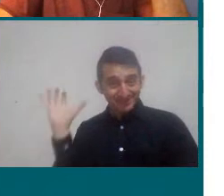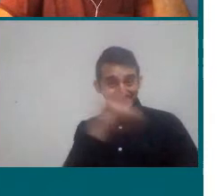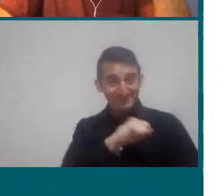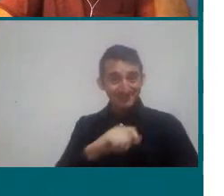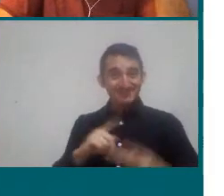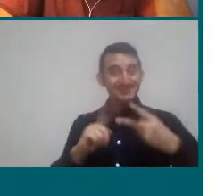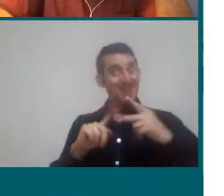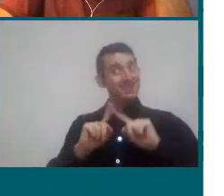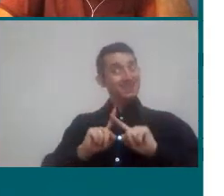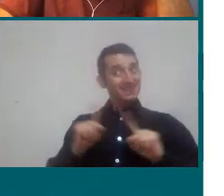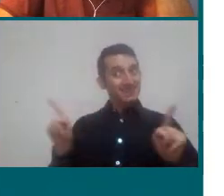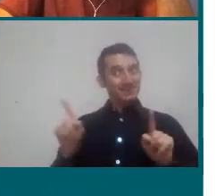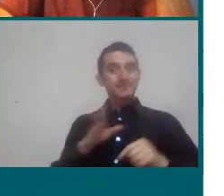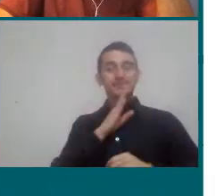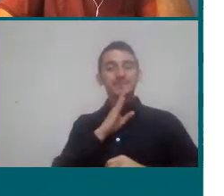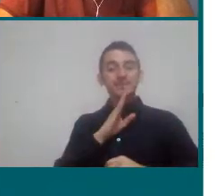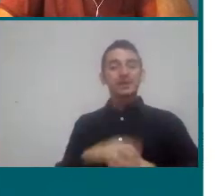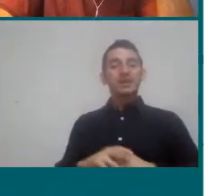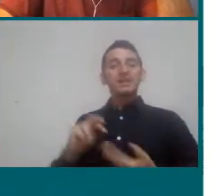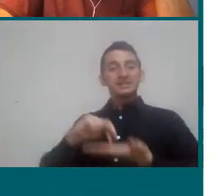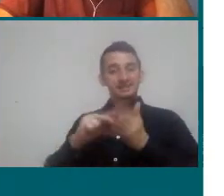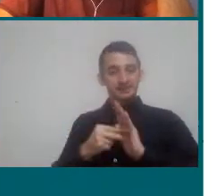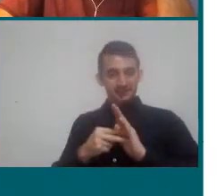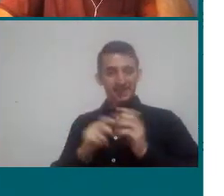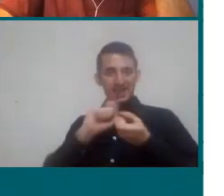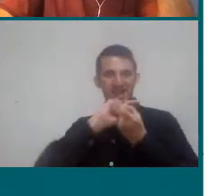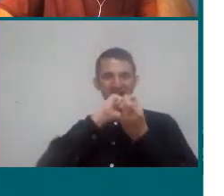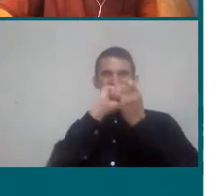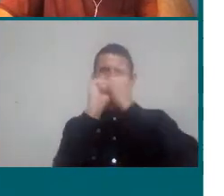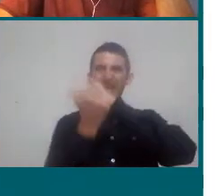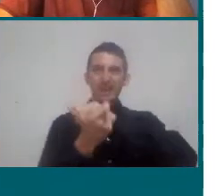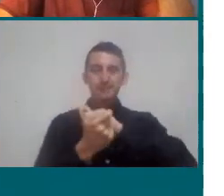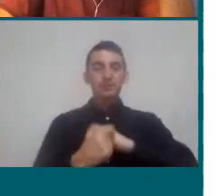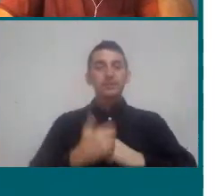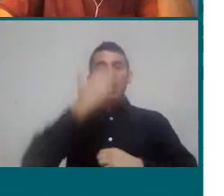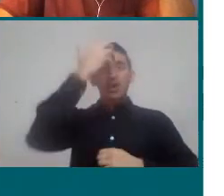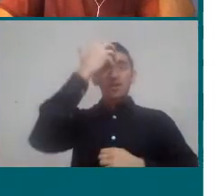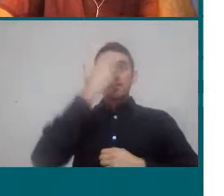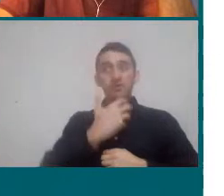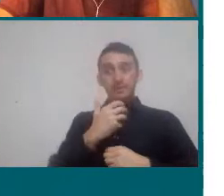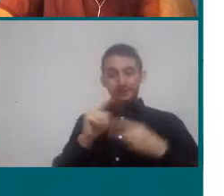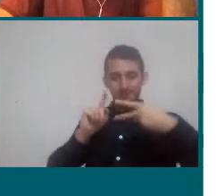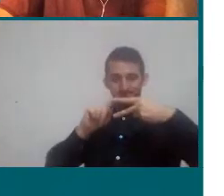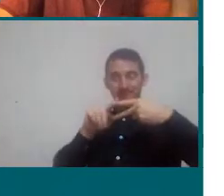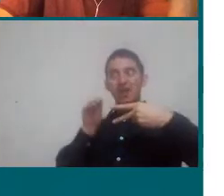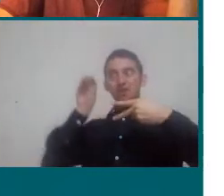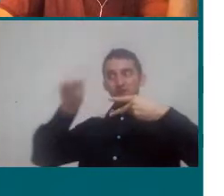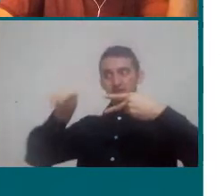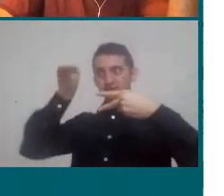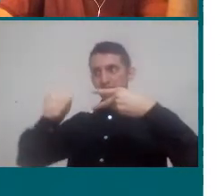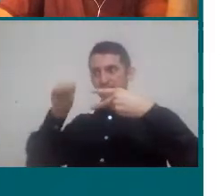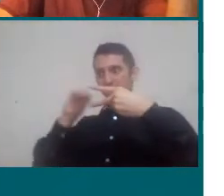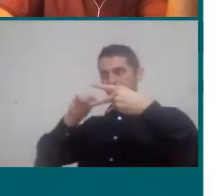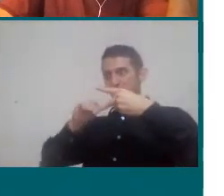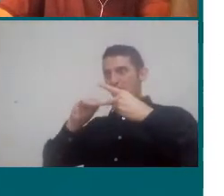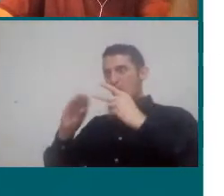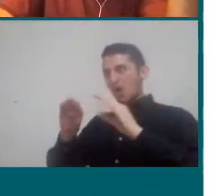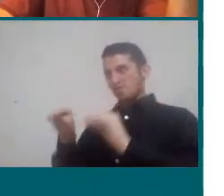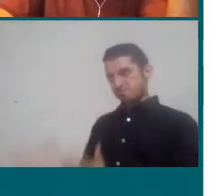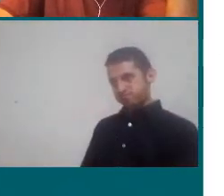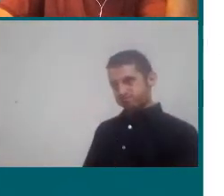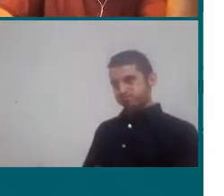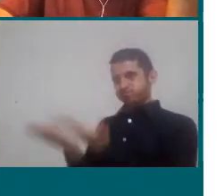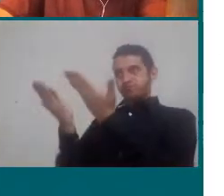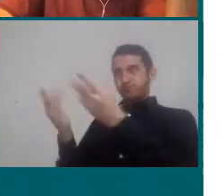lo cual, el cambio radica en esto, en dar una evaluación formativa y formadora, porque cuando está enfocada a